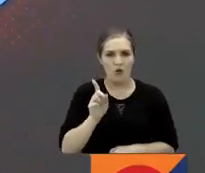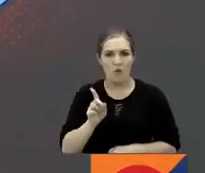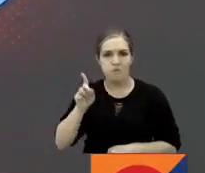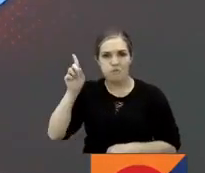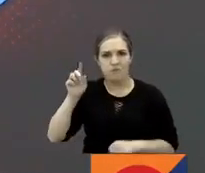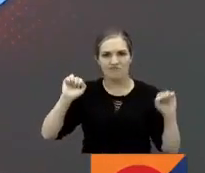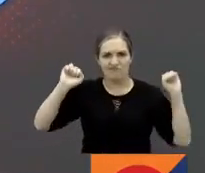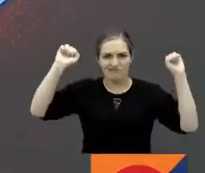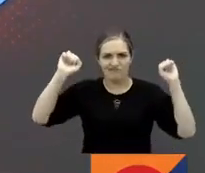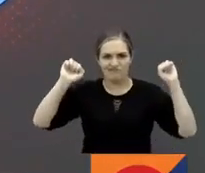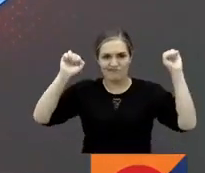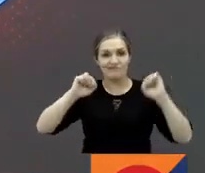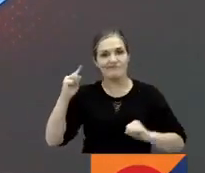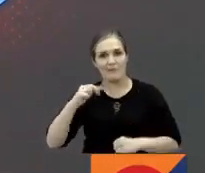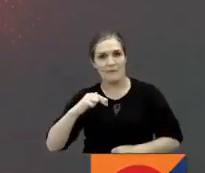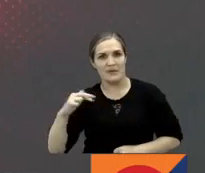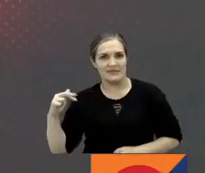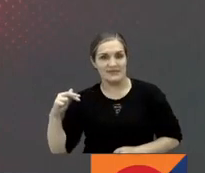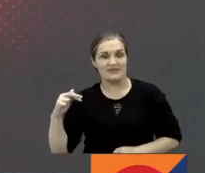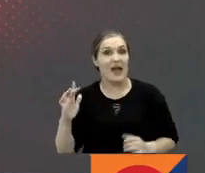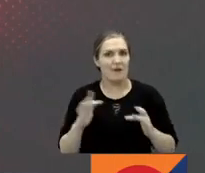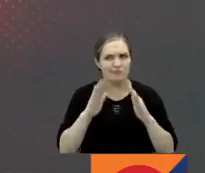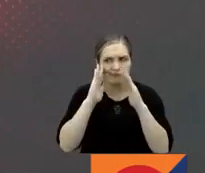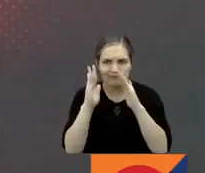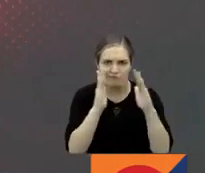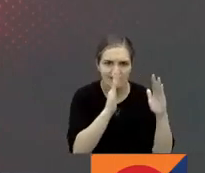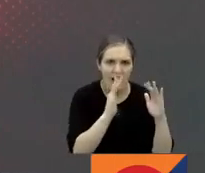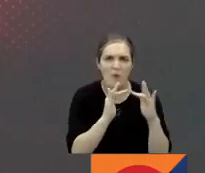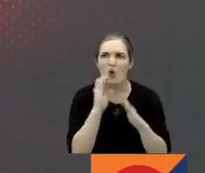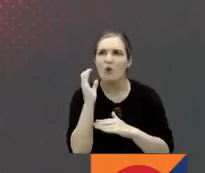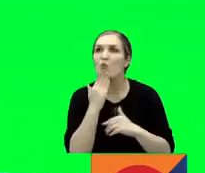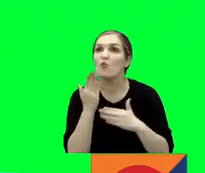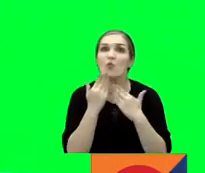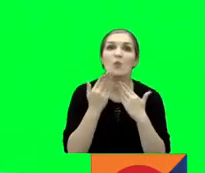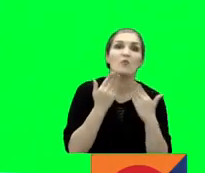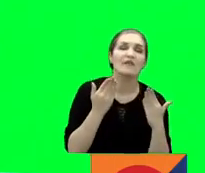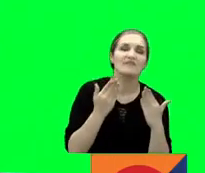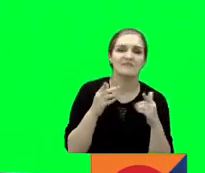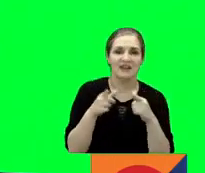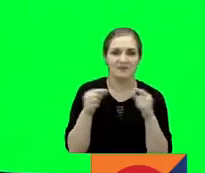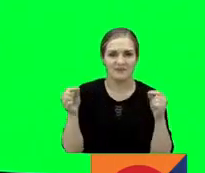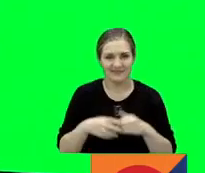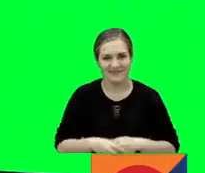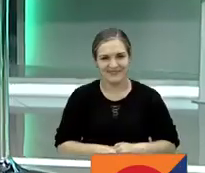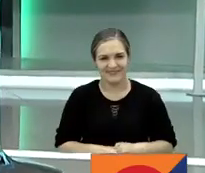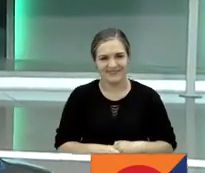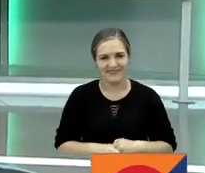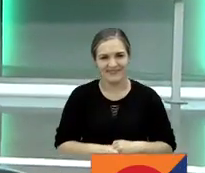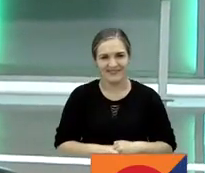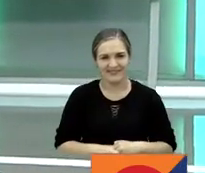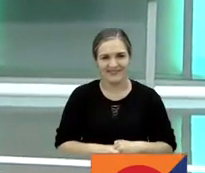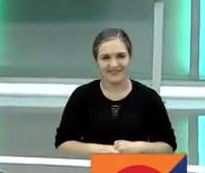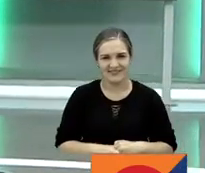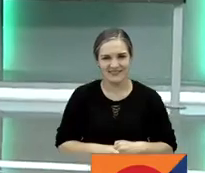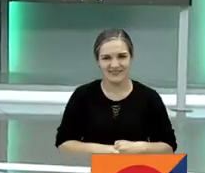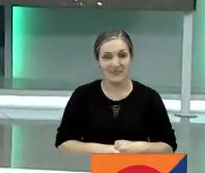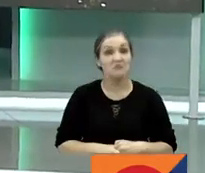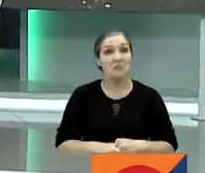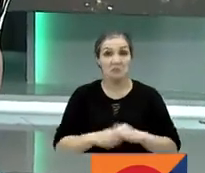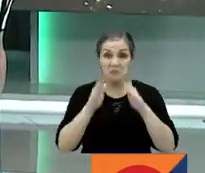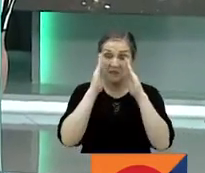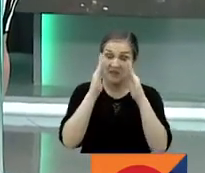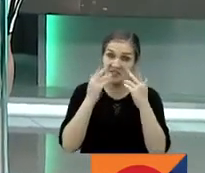la mañana, para que estemos, por supuesto, todos muy atentos con todo lo que pasa con nuestra actividad de los Juegos Olímpicos. Súper pendientes,